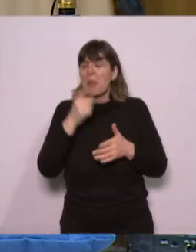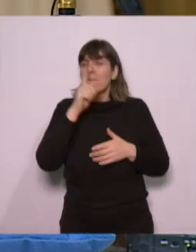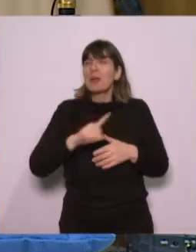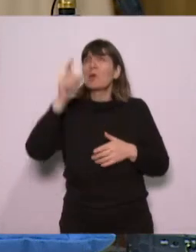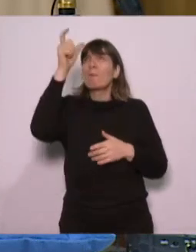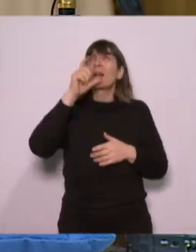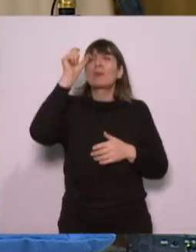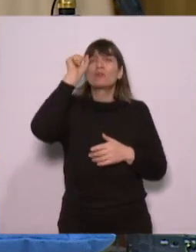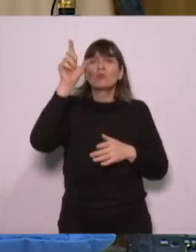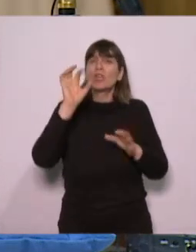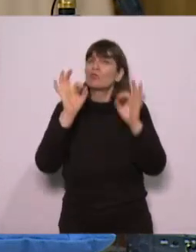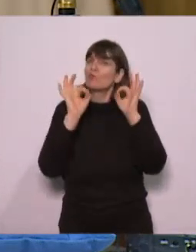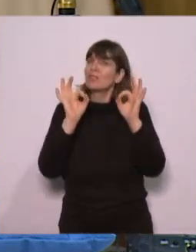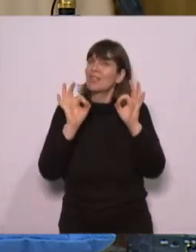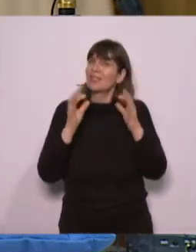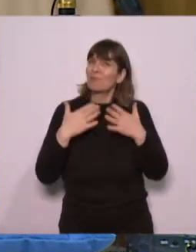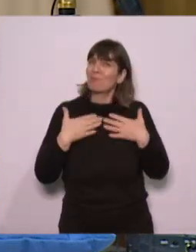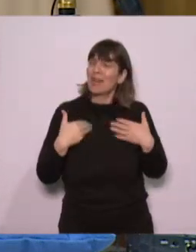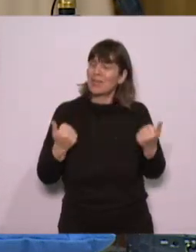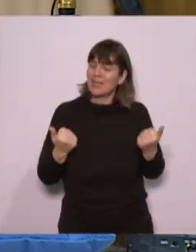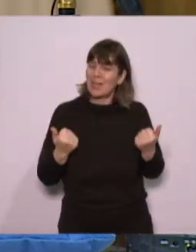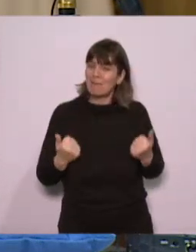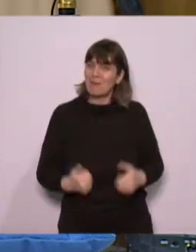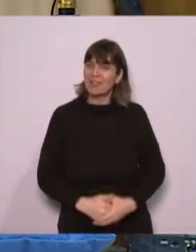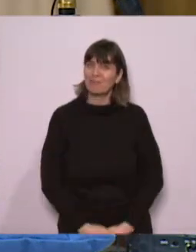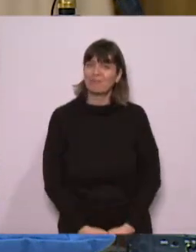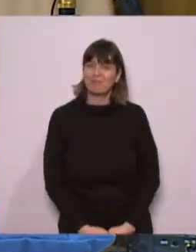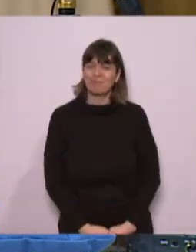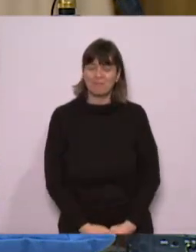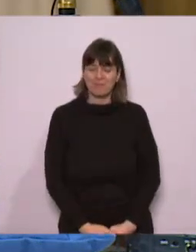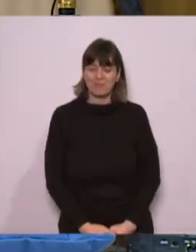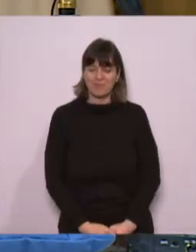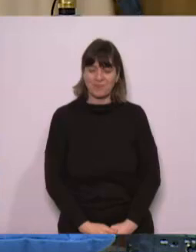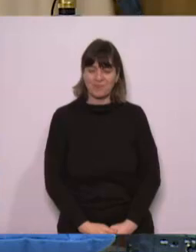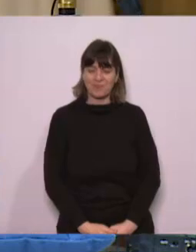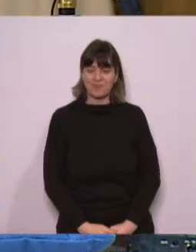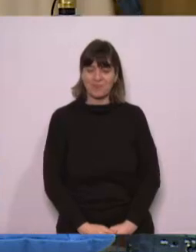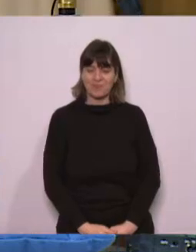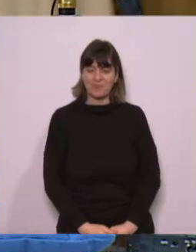en mi casa, pero una palabra tuya bastará para sanarme.